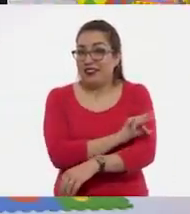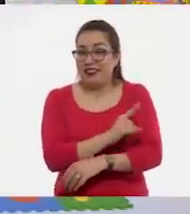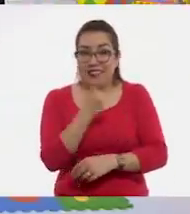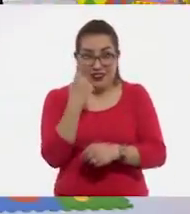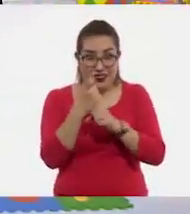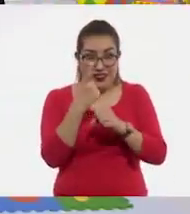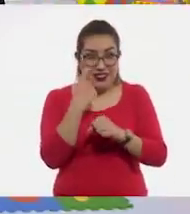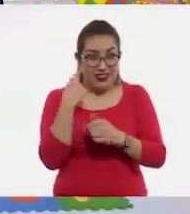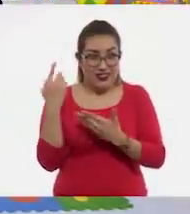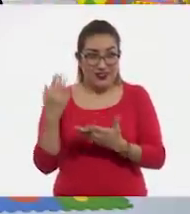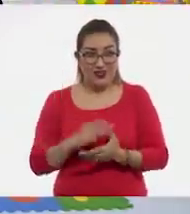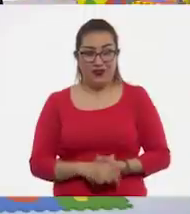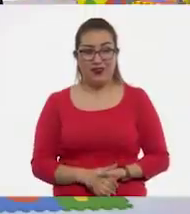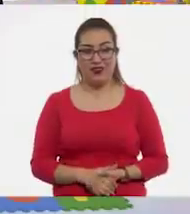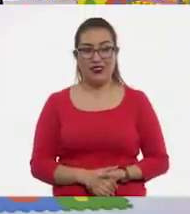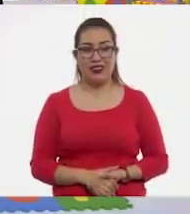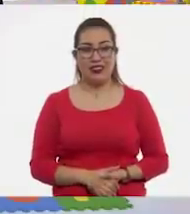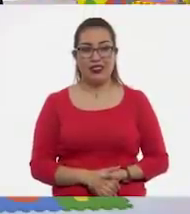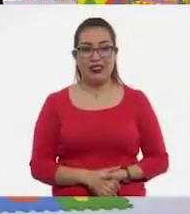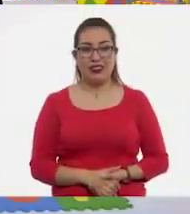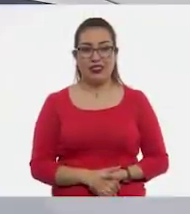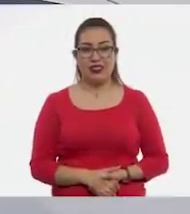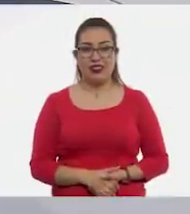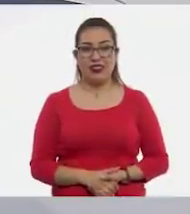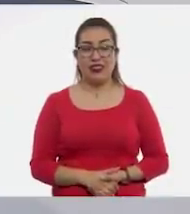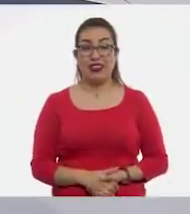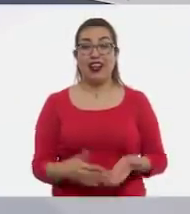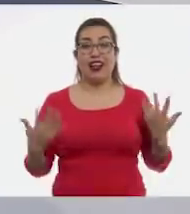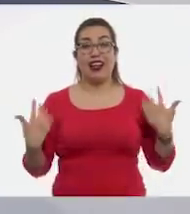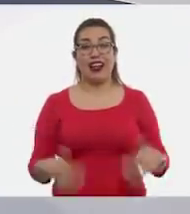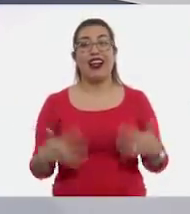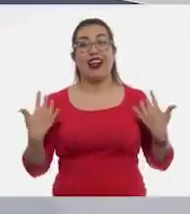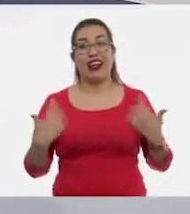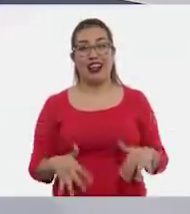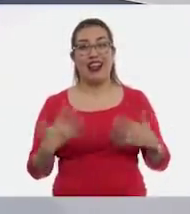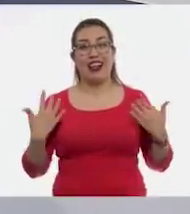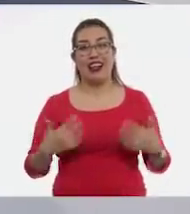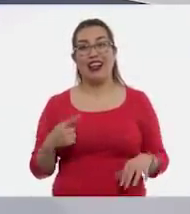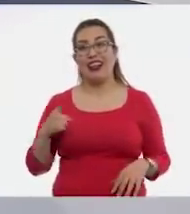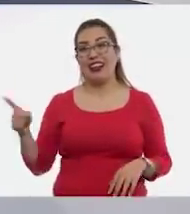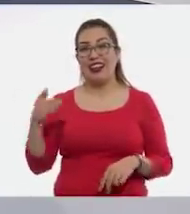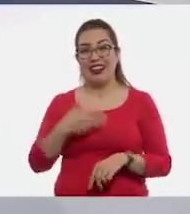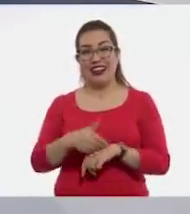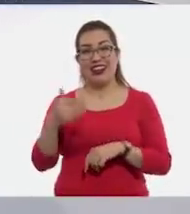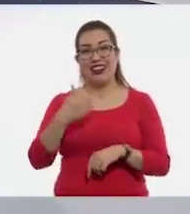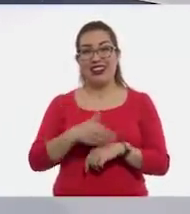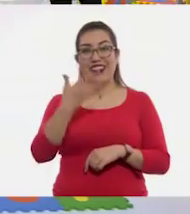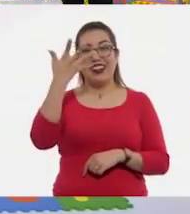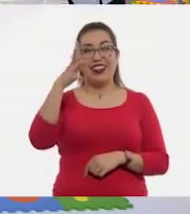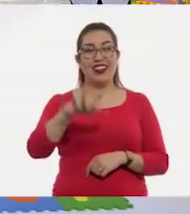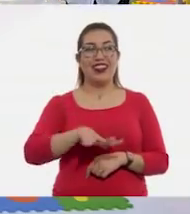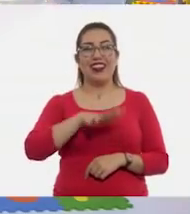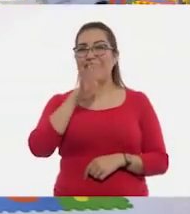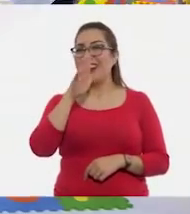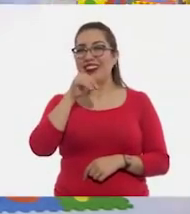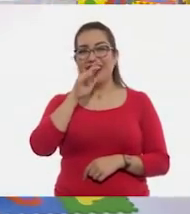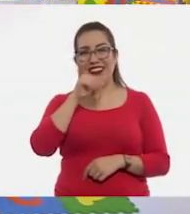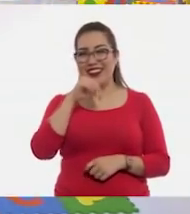primer dado! ¡Ay! ¡No! ¡No puede ser! ¡No!